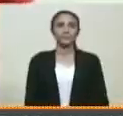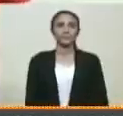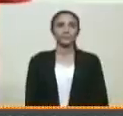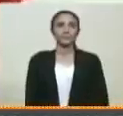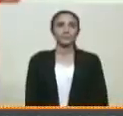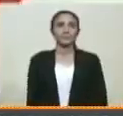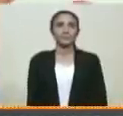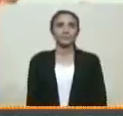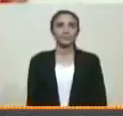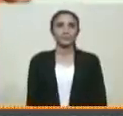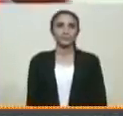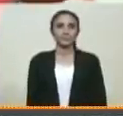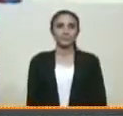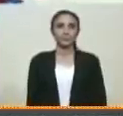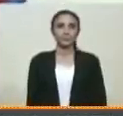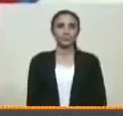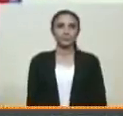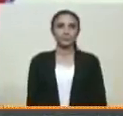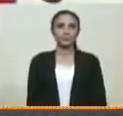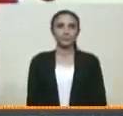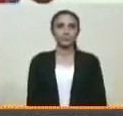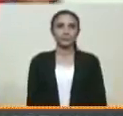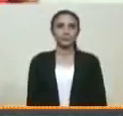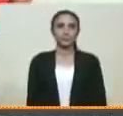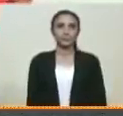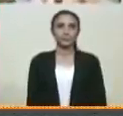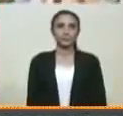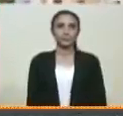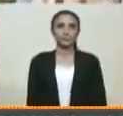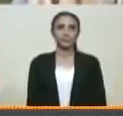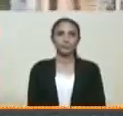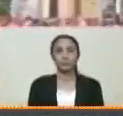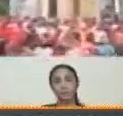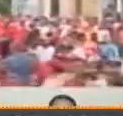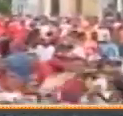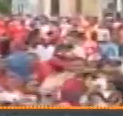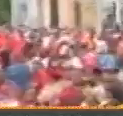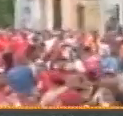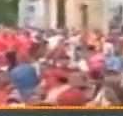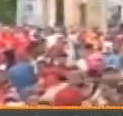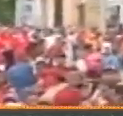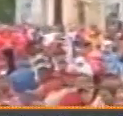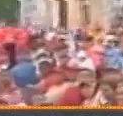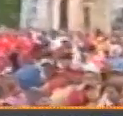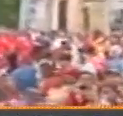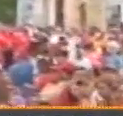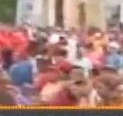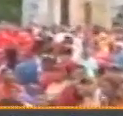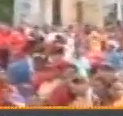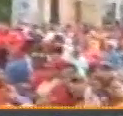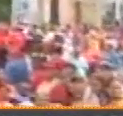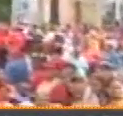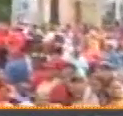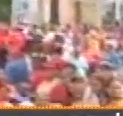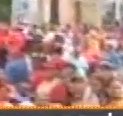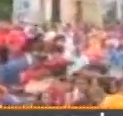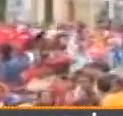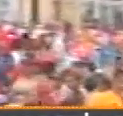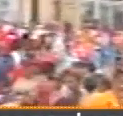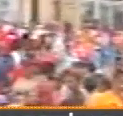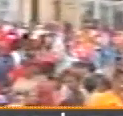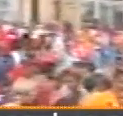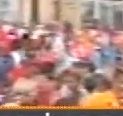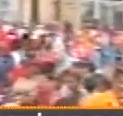De esta manera le recibe el pueblo monaguense al candidato del Frente Amplio de la